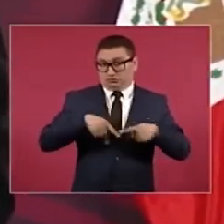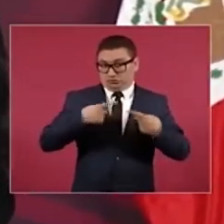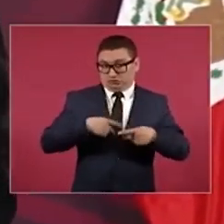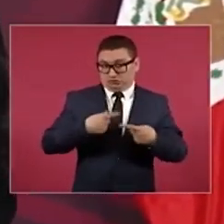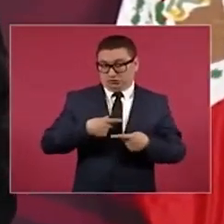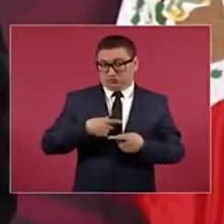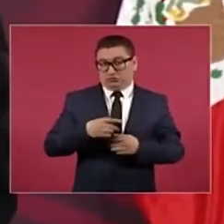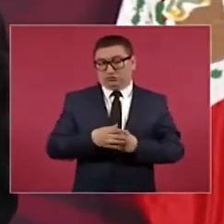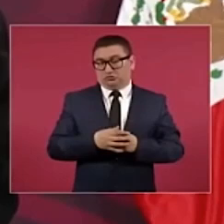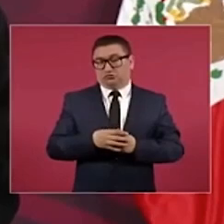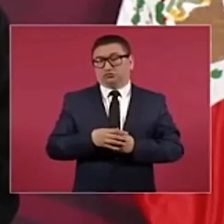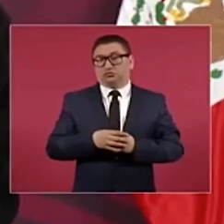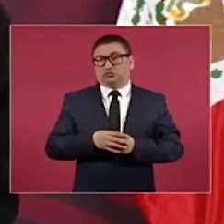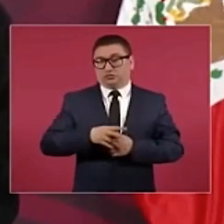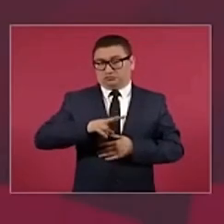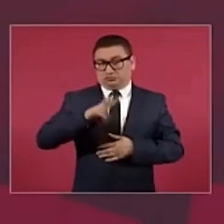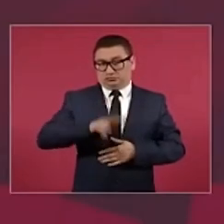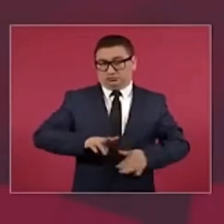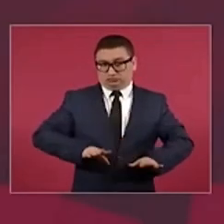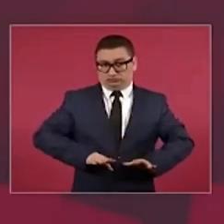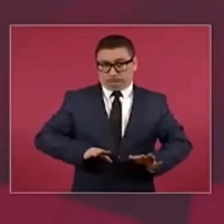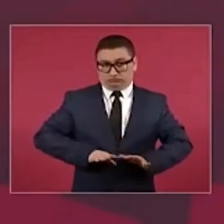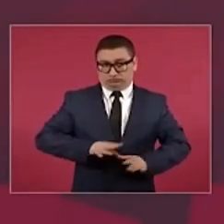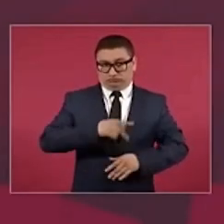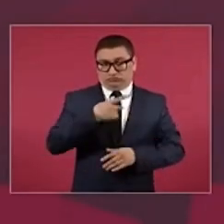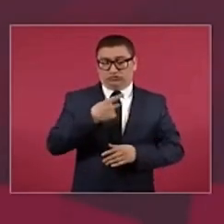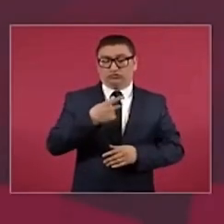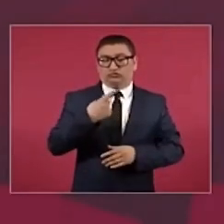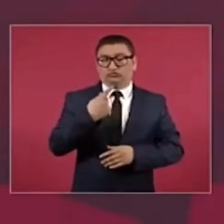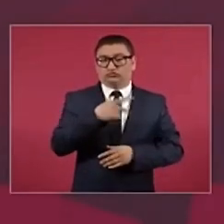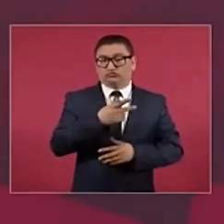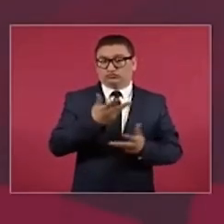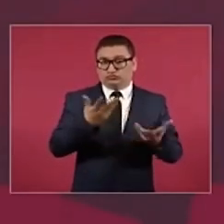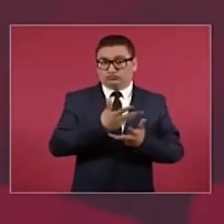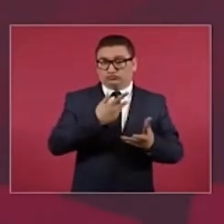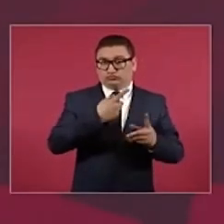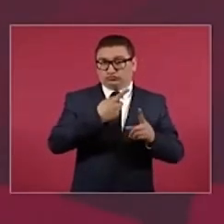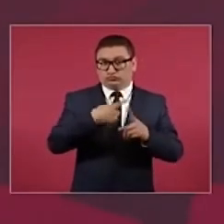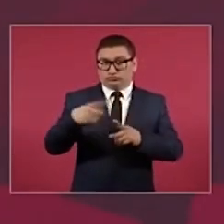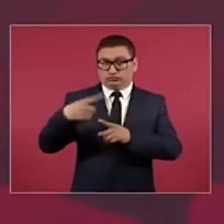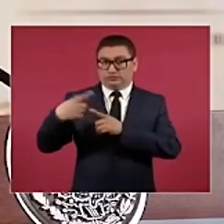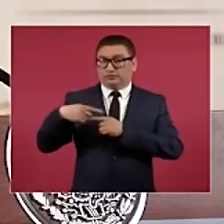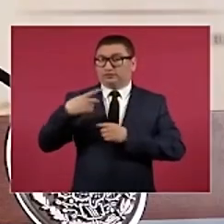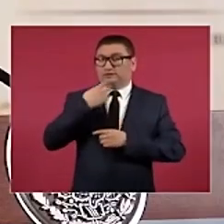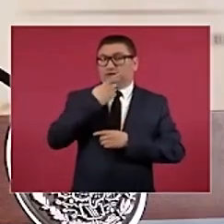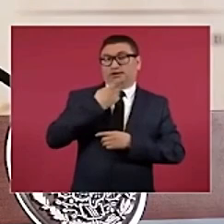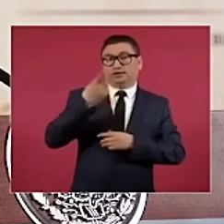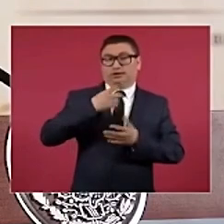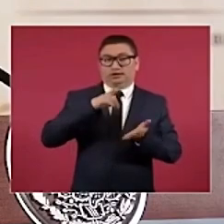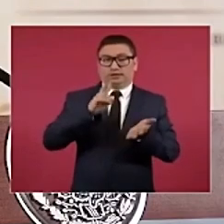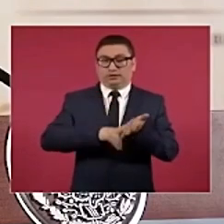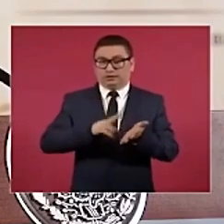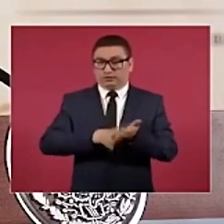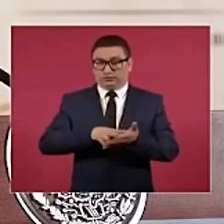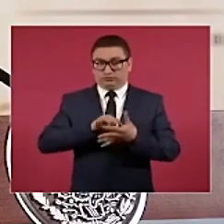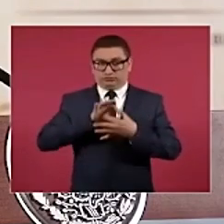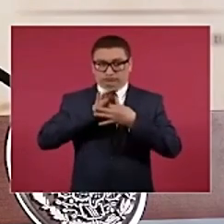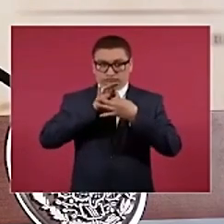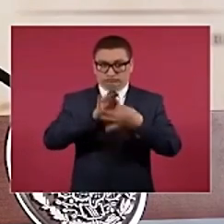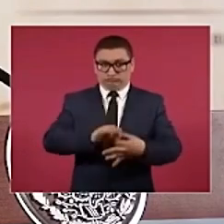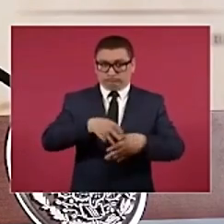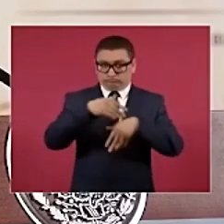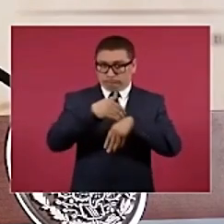se ha ajustado a su declaración de principios